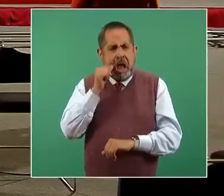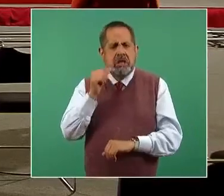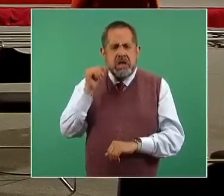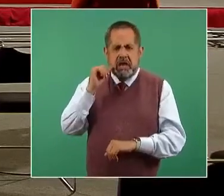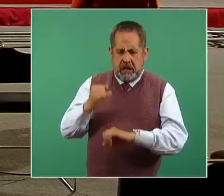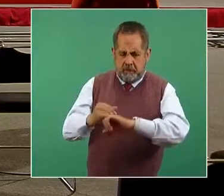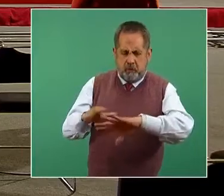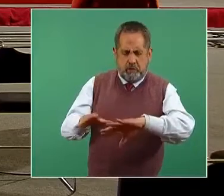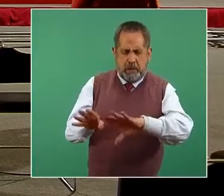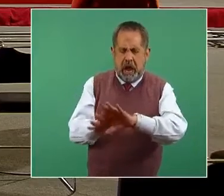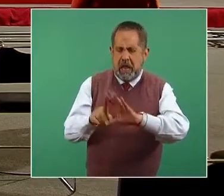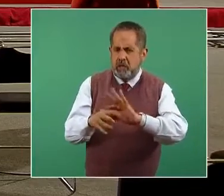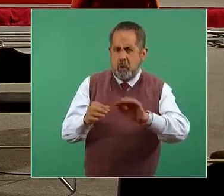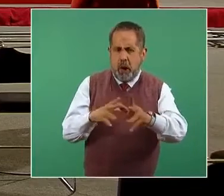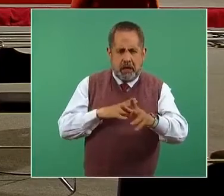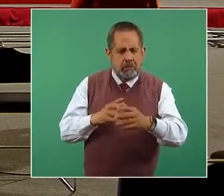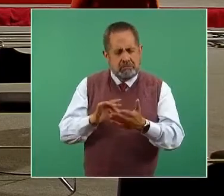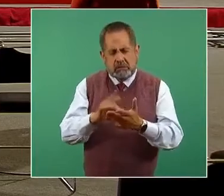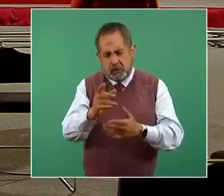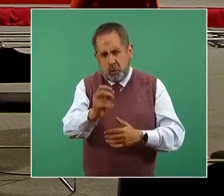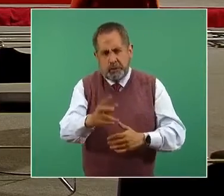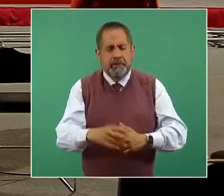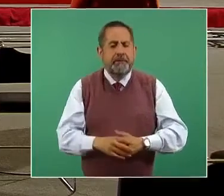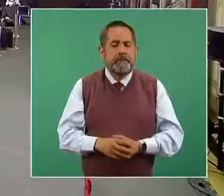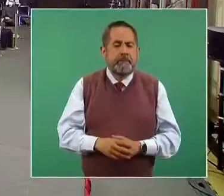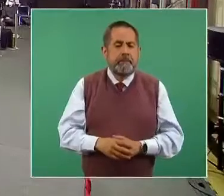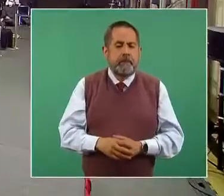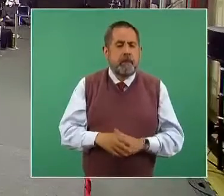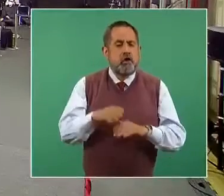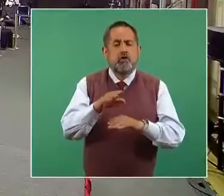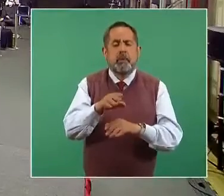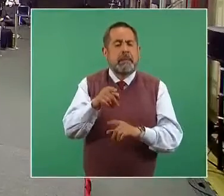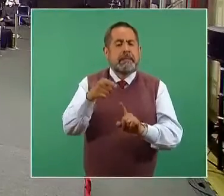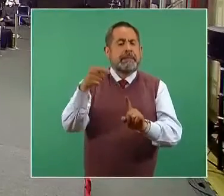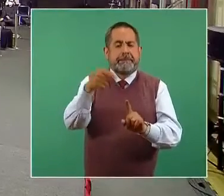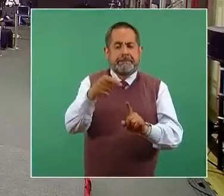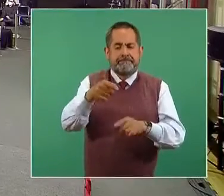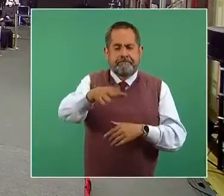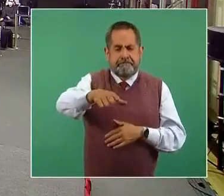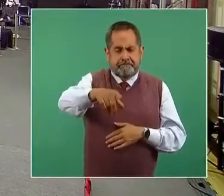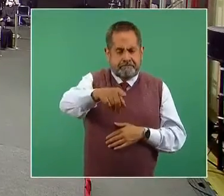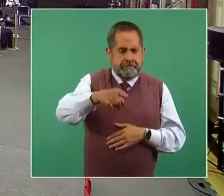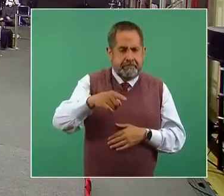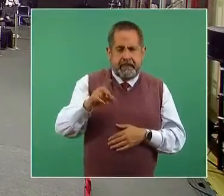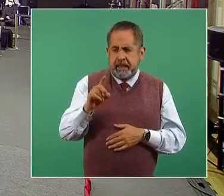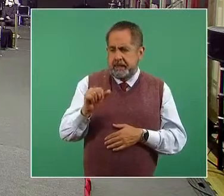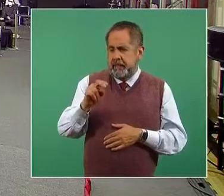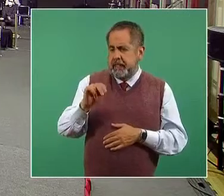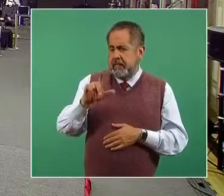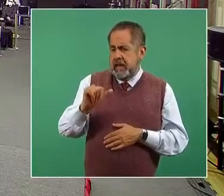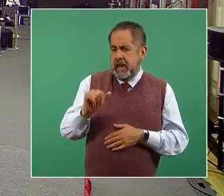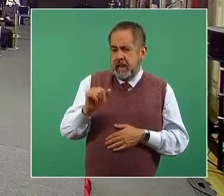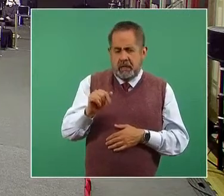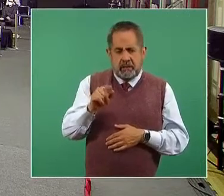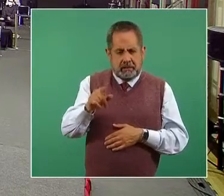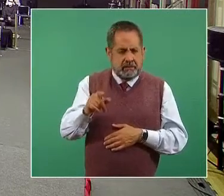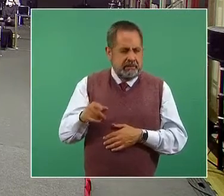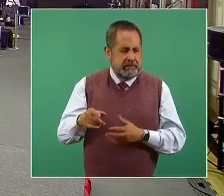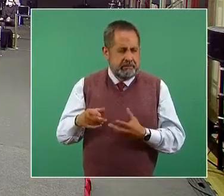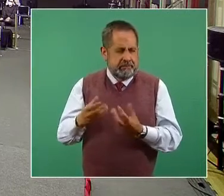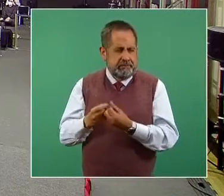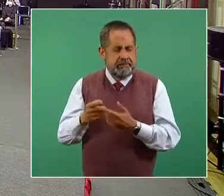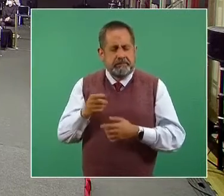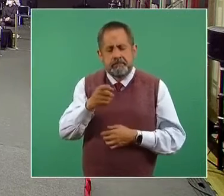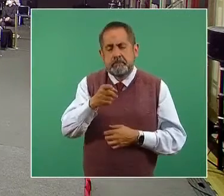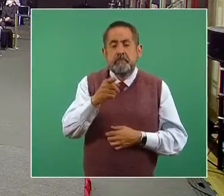el informe técnico. Muchas gracias. Respecto al caso específico que comenta Daniela Pastrana de pie de página, se